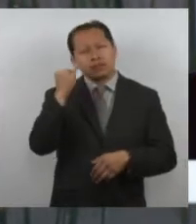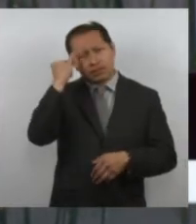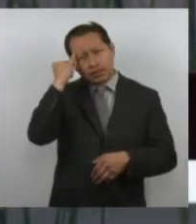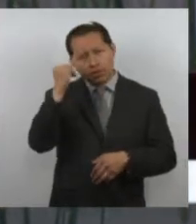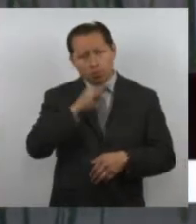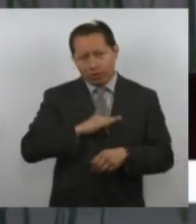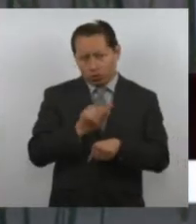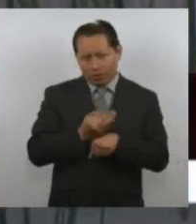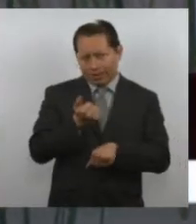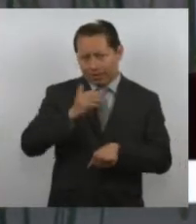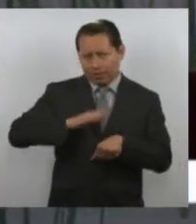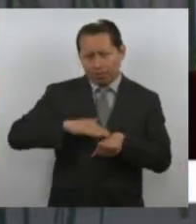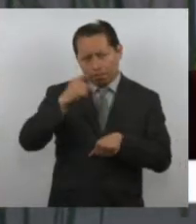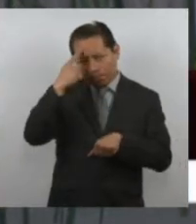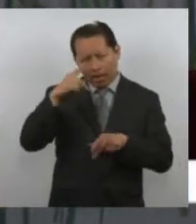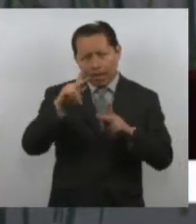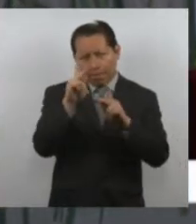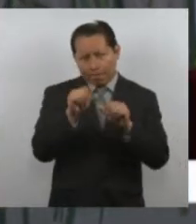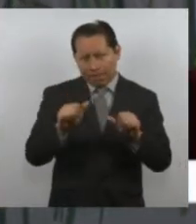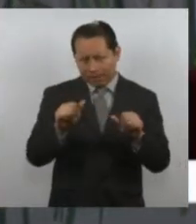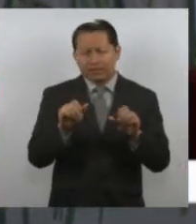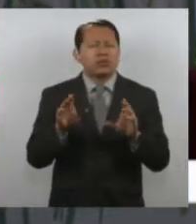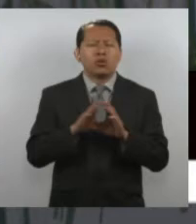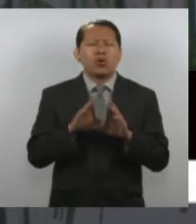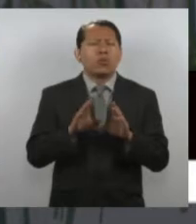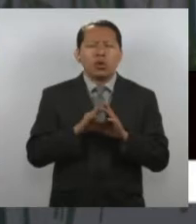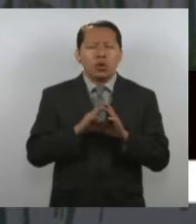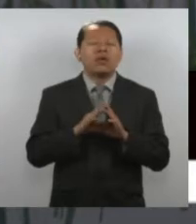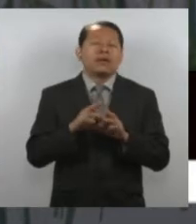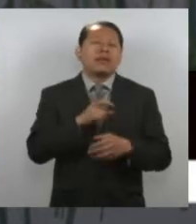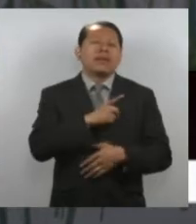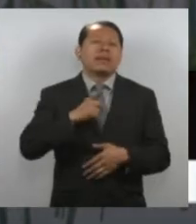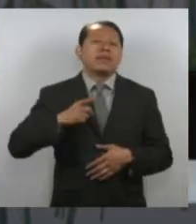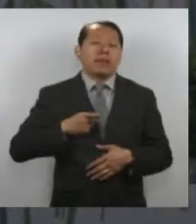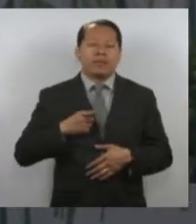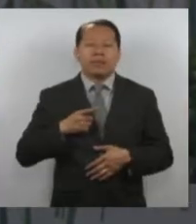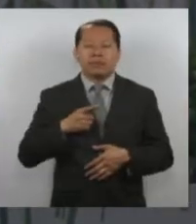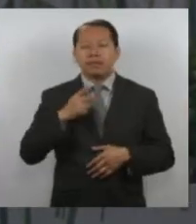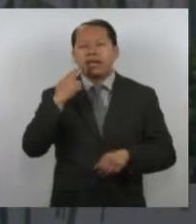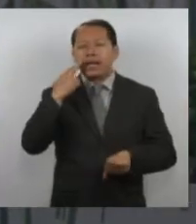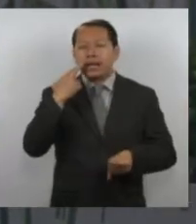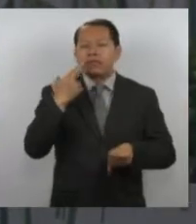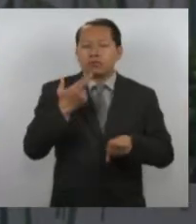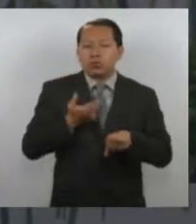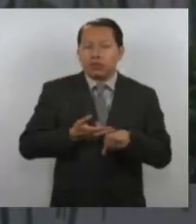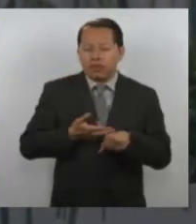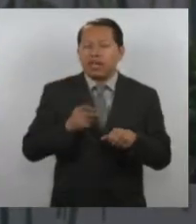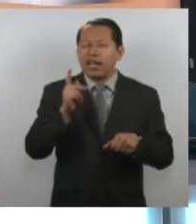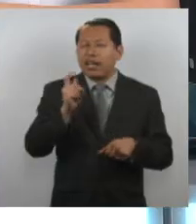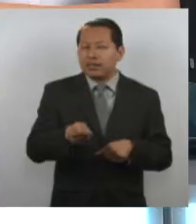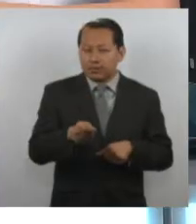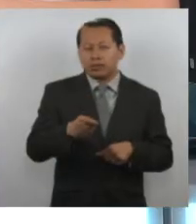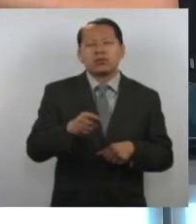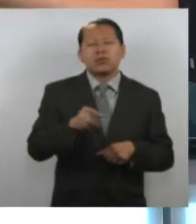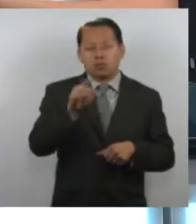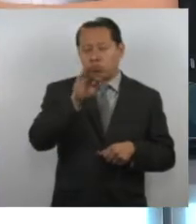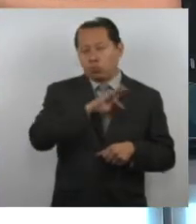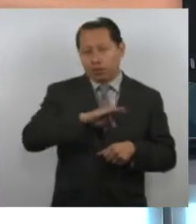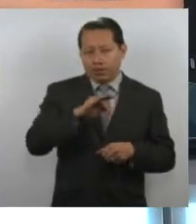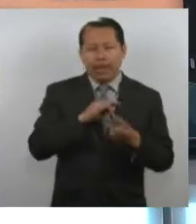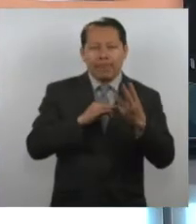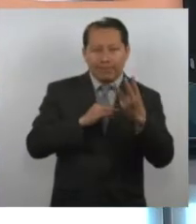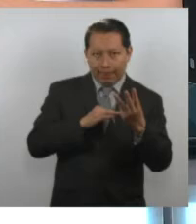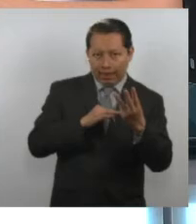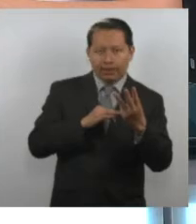de la presente administración tenga éxito, se necesita de la corresponsabilidad plena de los tres poderes de la Unión y de los